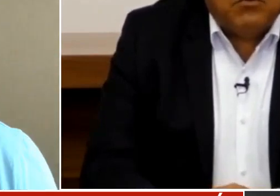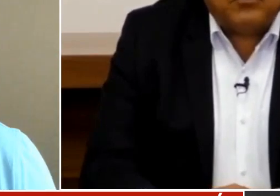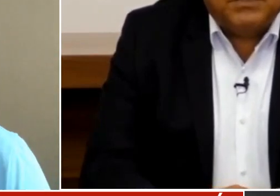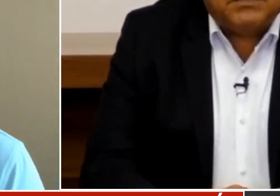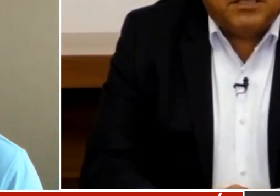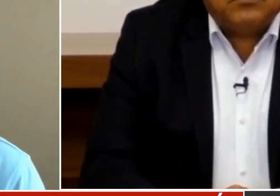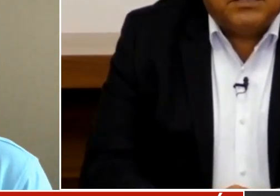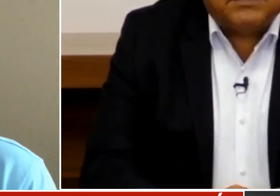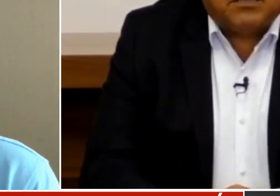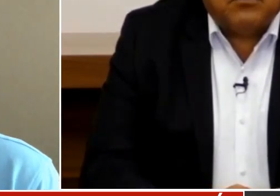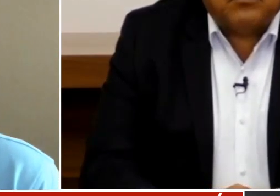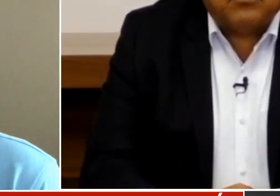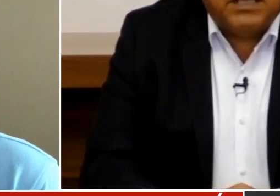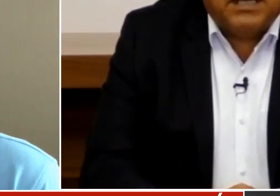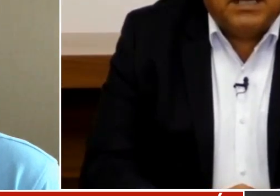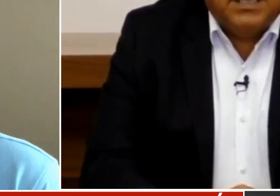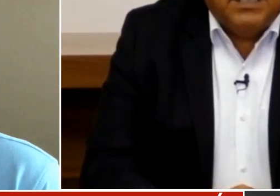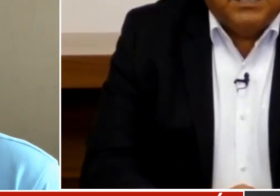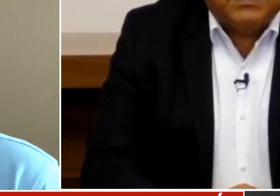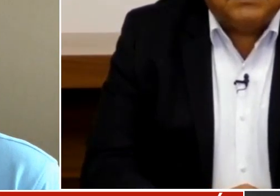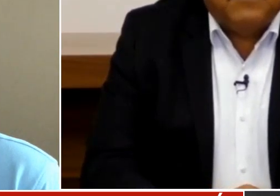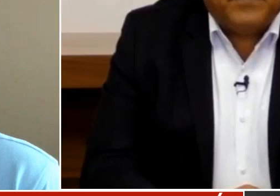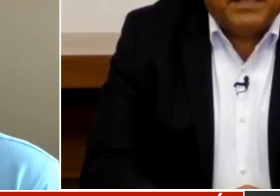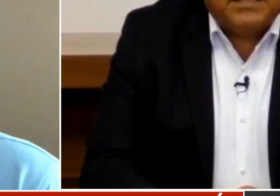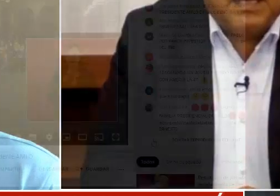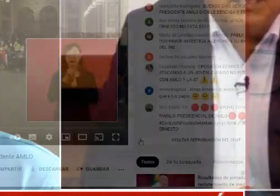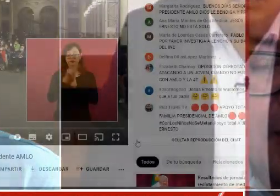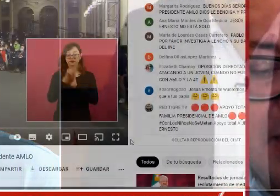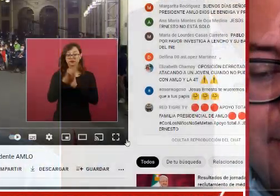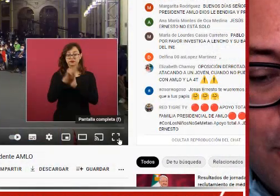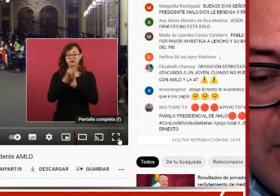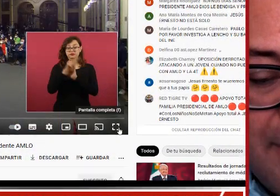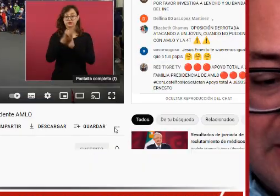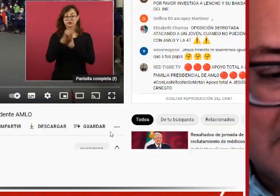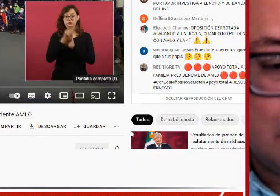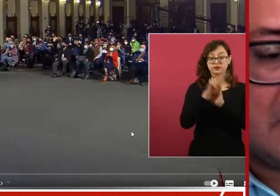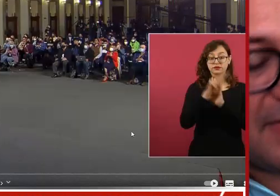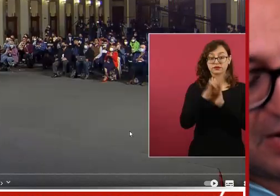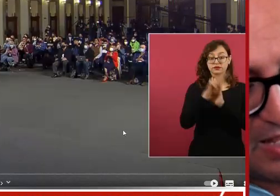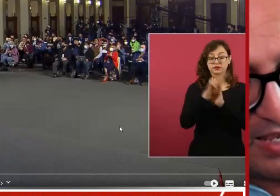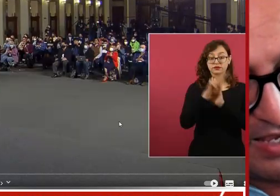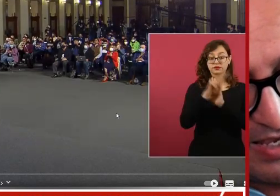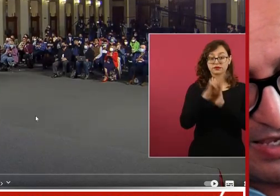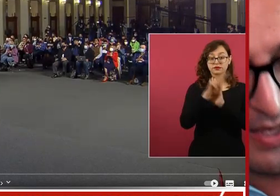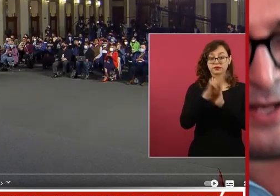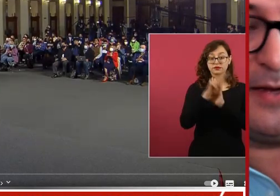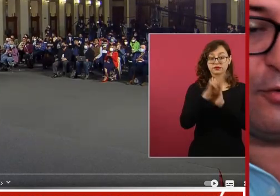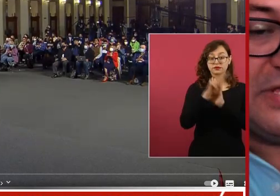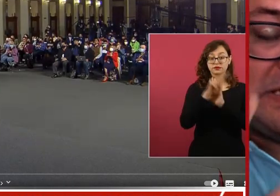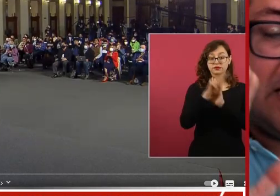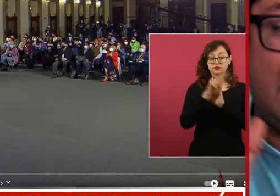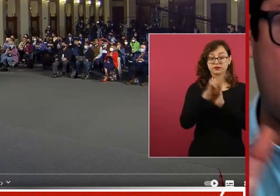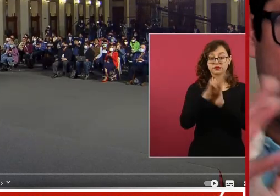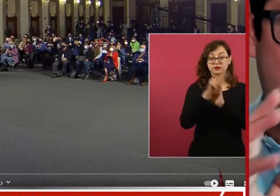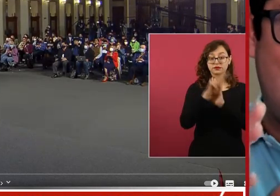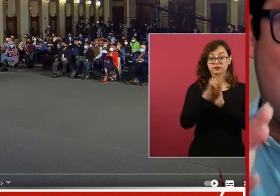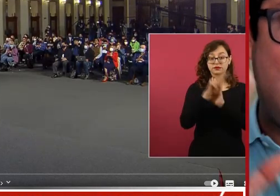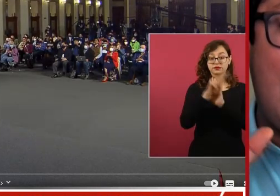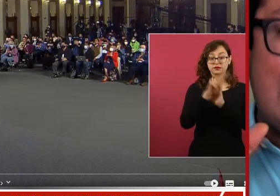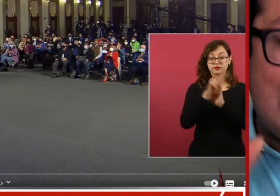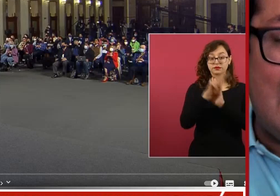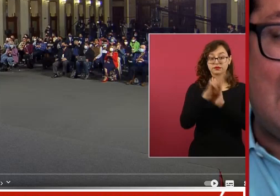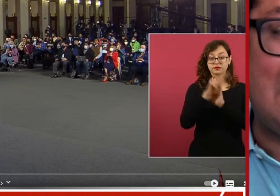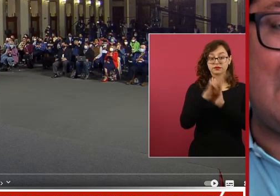sorteó los amparos. Y aquí también sucedió exactamente lo mismo. Y bueno, la verdad es que esto también coincide con